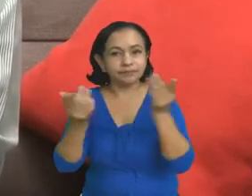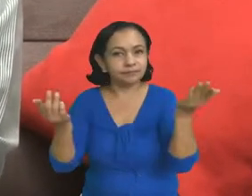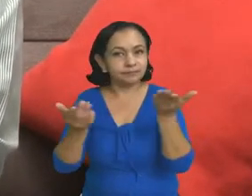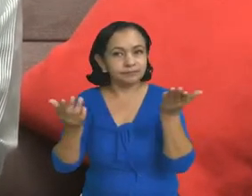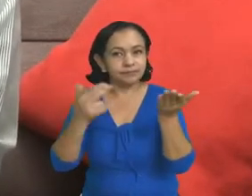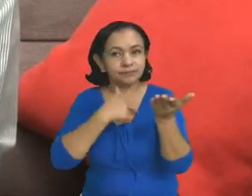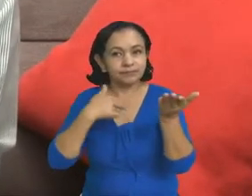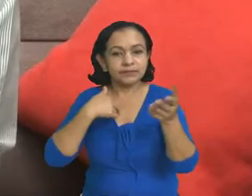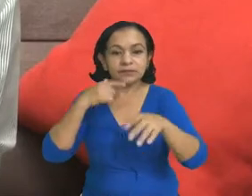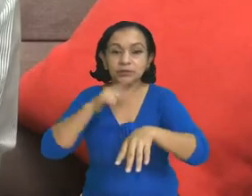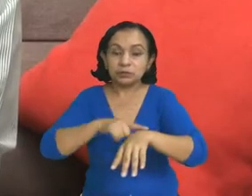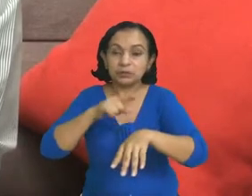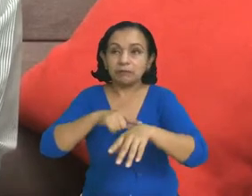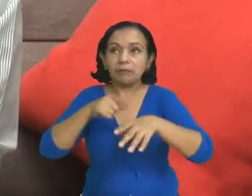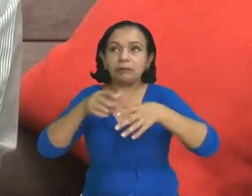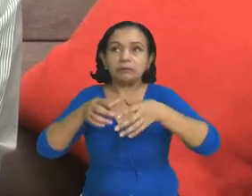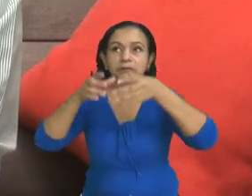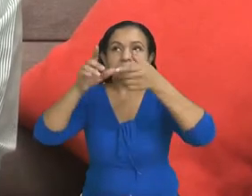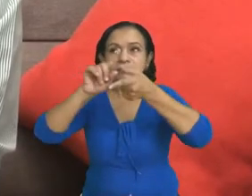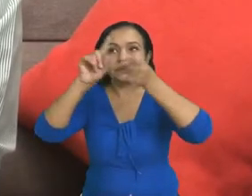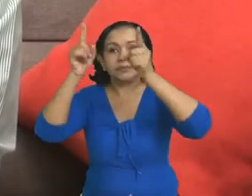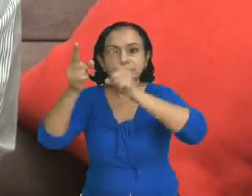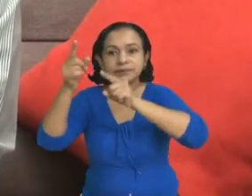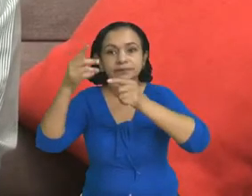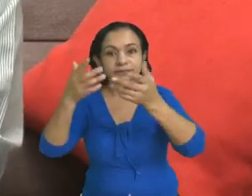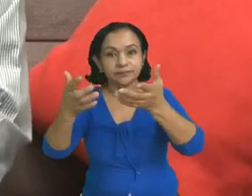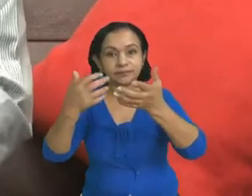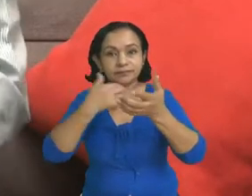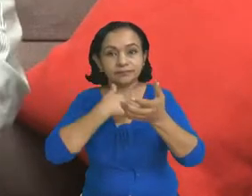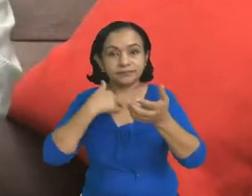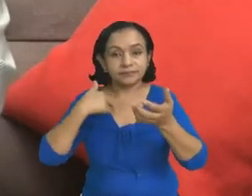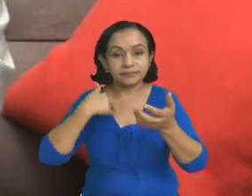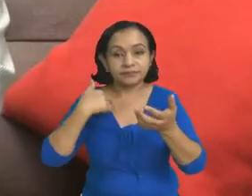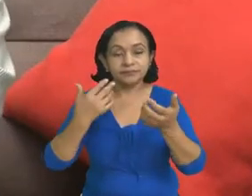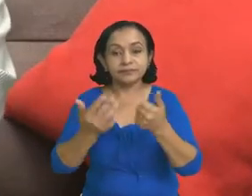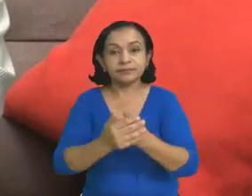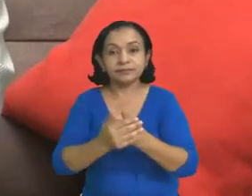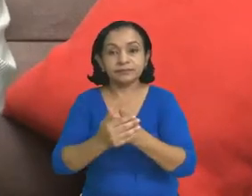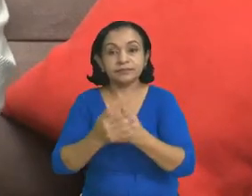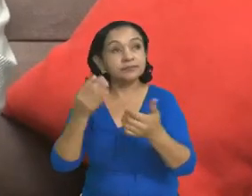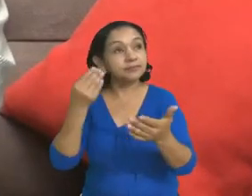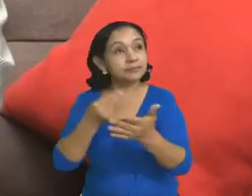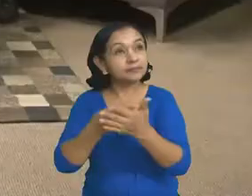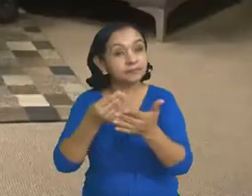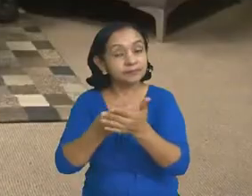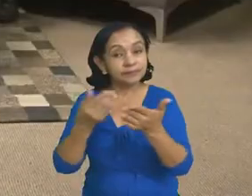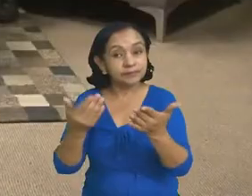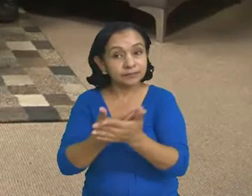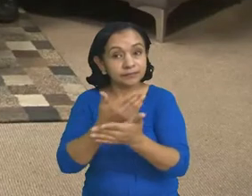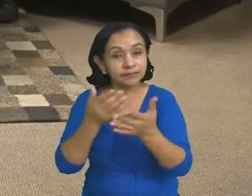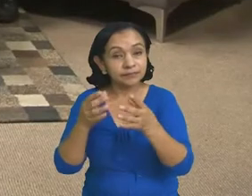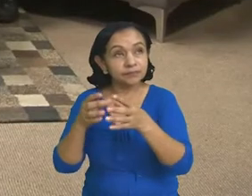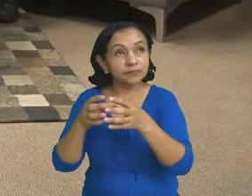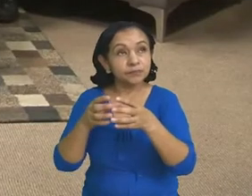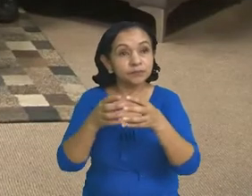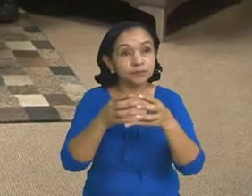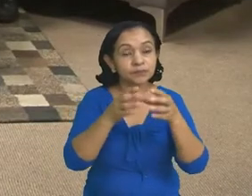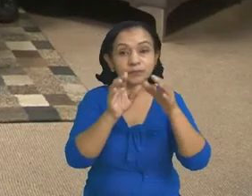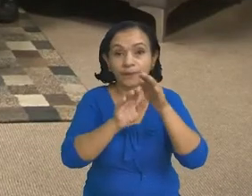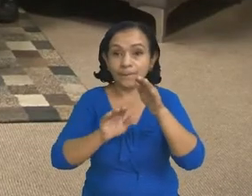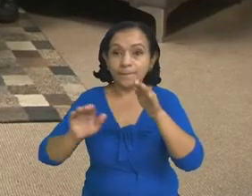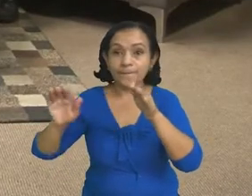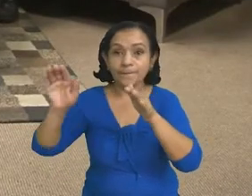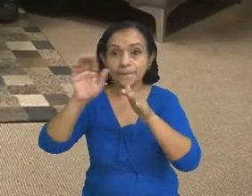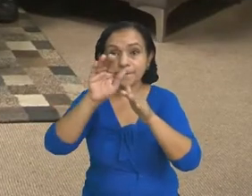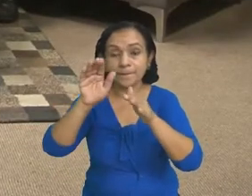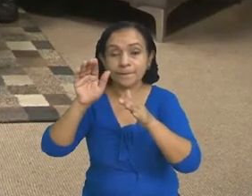y eso toma su tiempo. Entonces, en ese caso, lo que pues estamos adquiriendo un transformador móvil más para